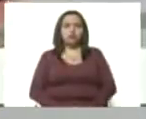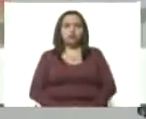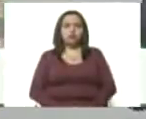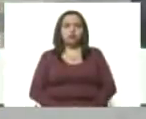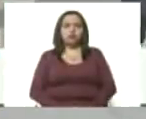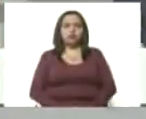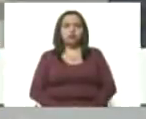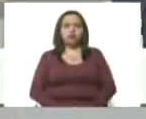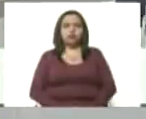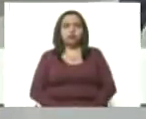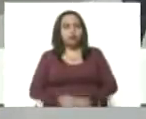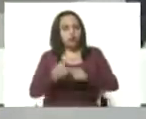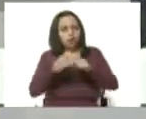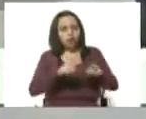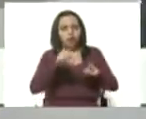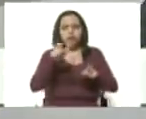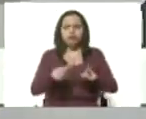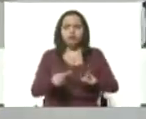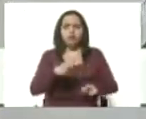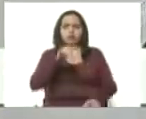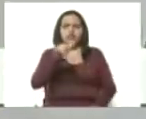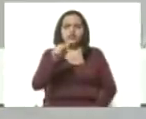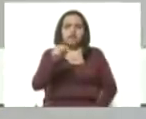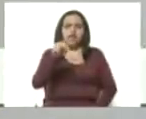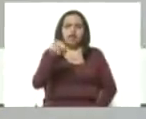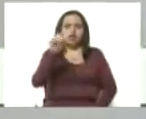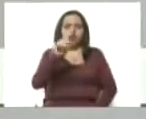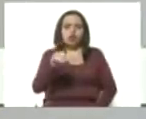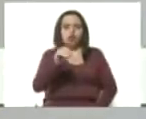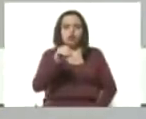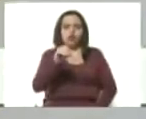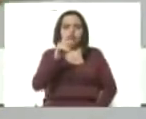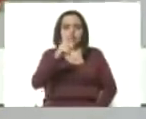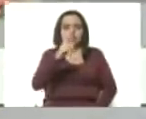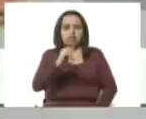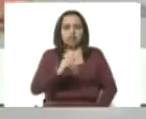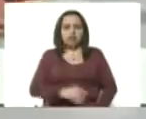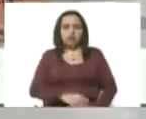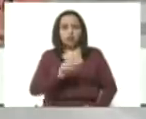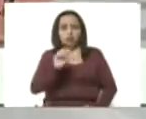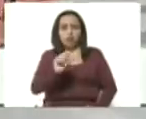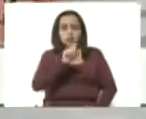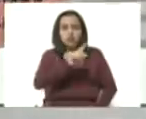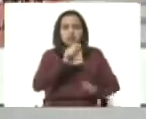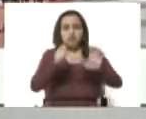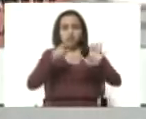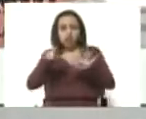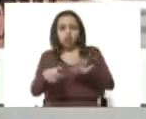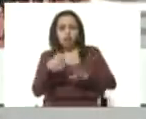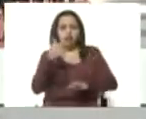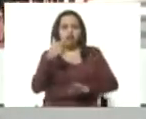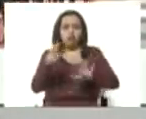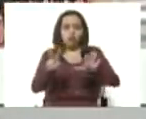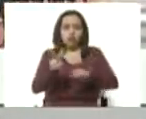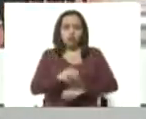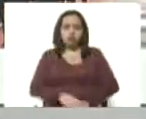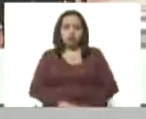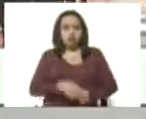Yanoski Monsalve Mesa, con un promedio de 16.12 puntos. Y Miguel Ángel José